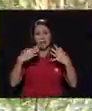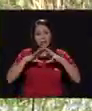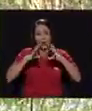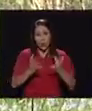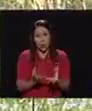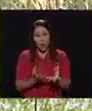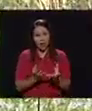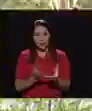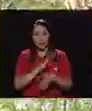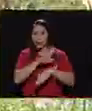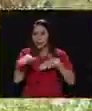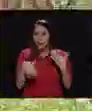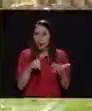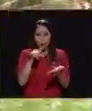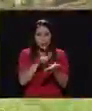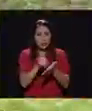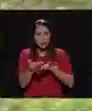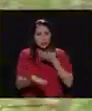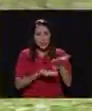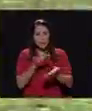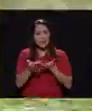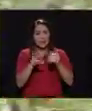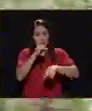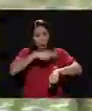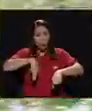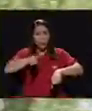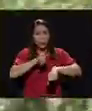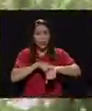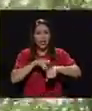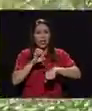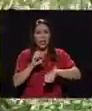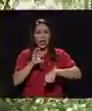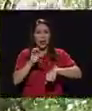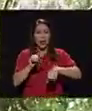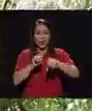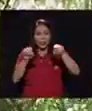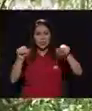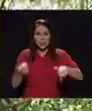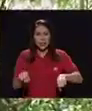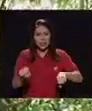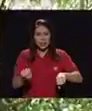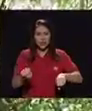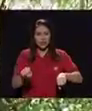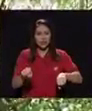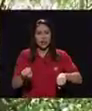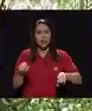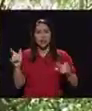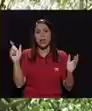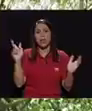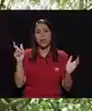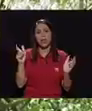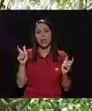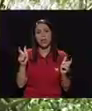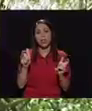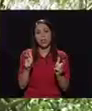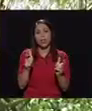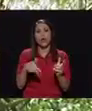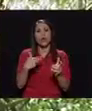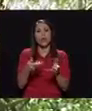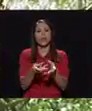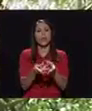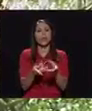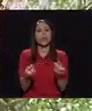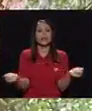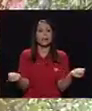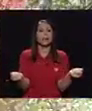facilite el calentamiento global. Todos estos servicios ecosistémicos que dan los humedales los perdemos cada vez